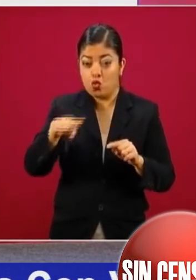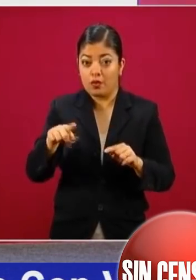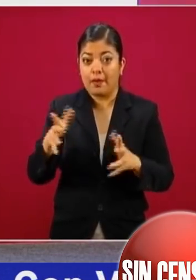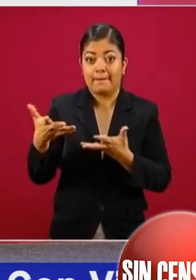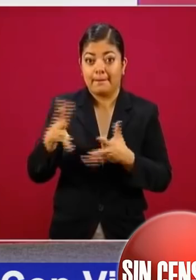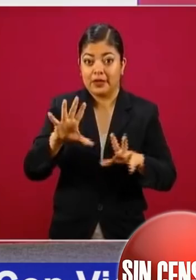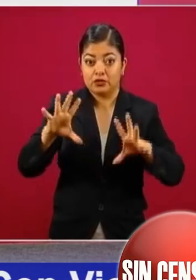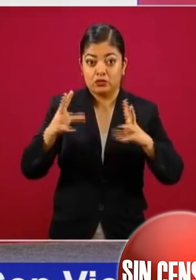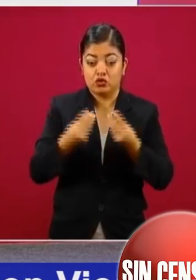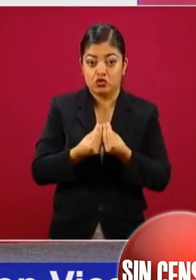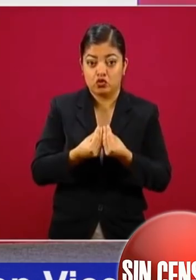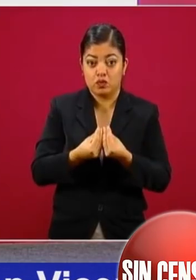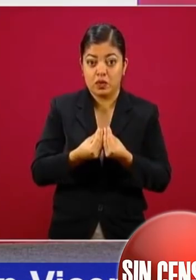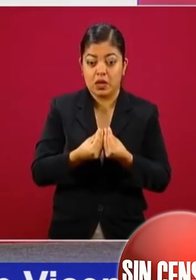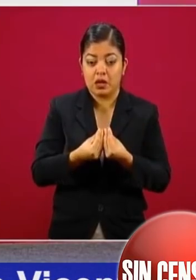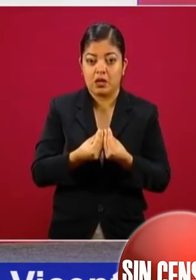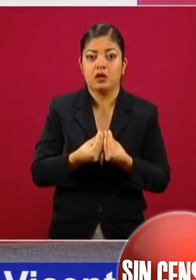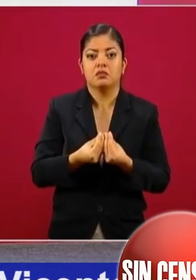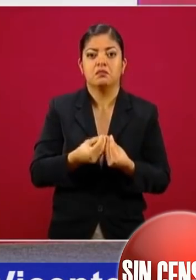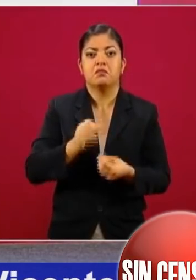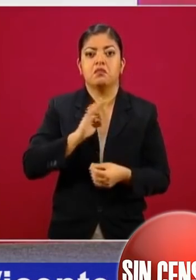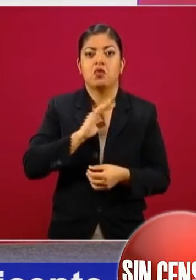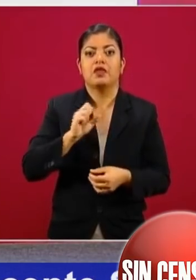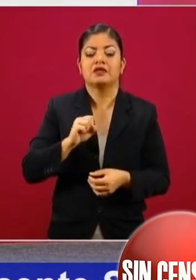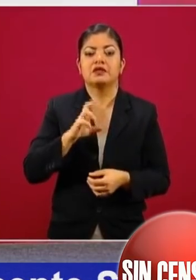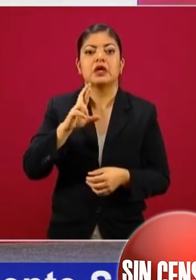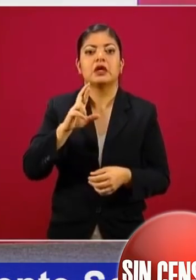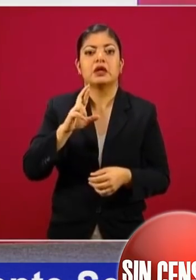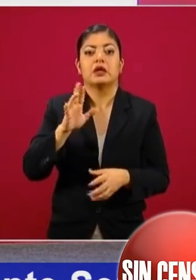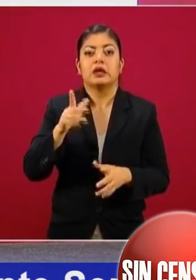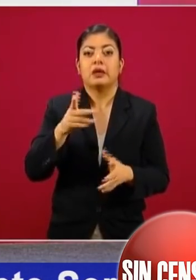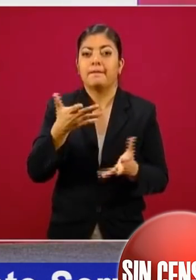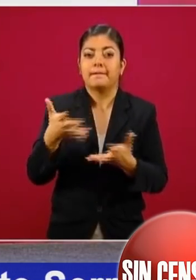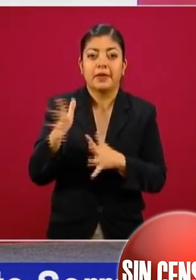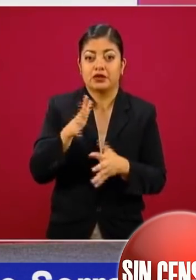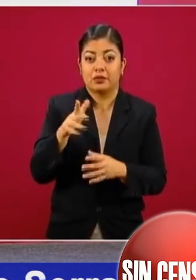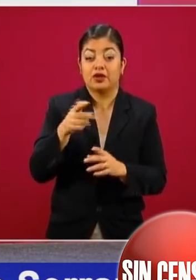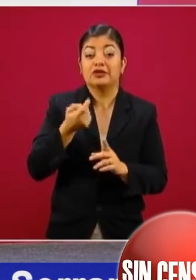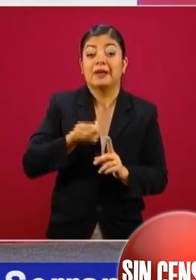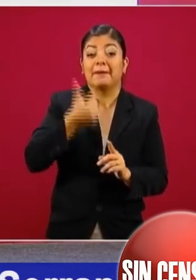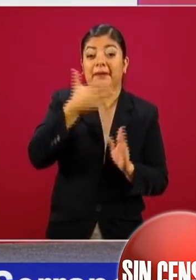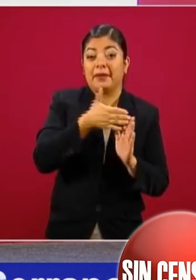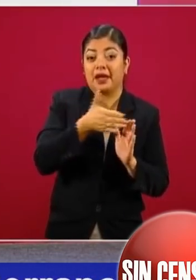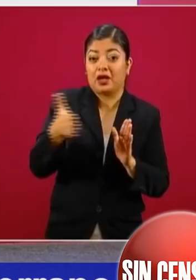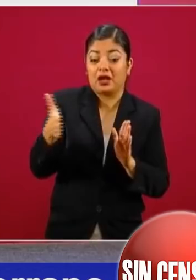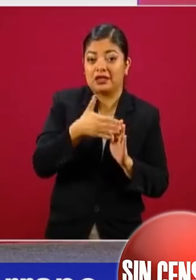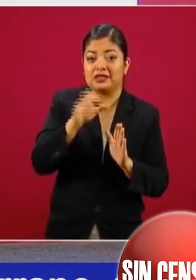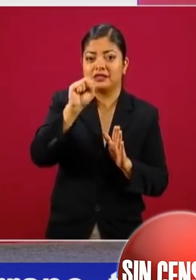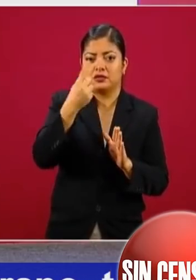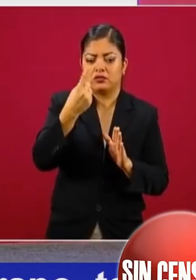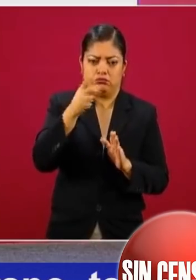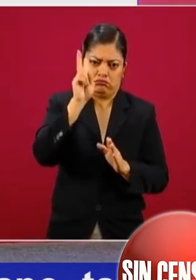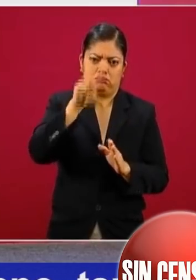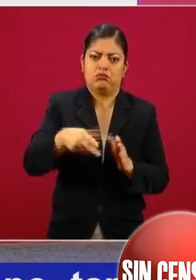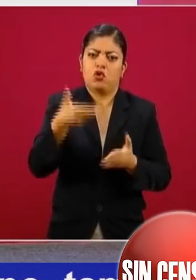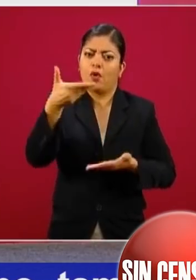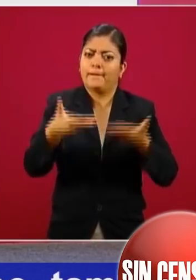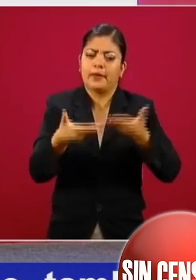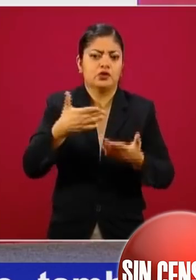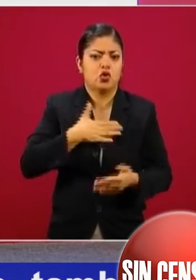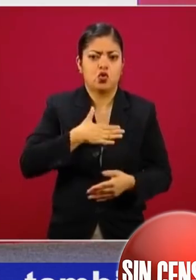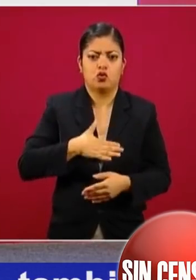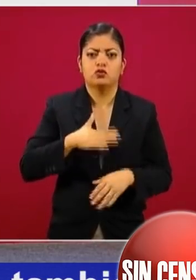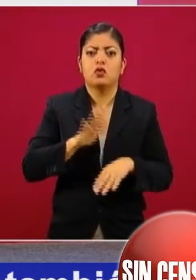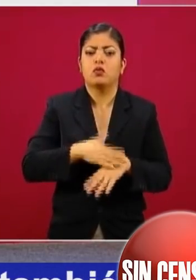casos, logramos, y estos son los primeros 61 días, y es una comparación justa porque es las